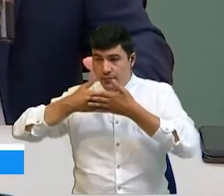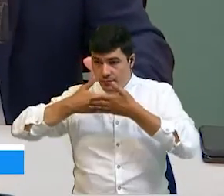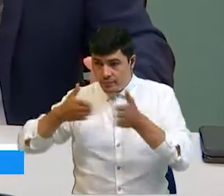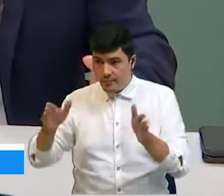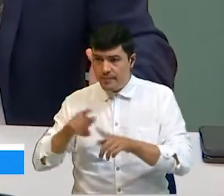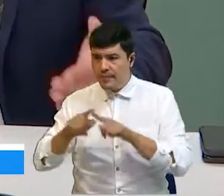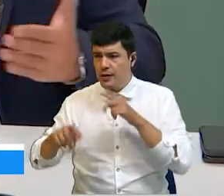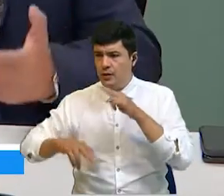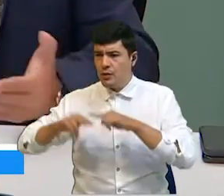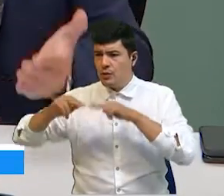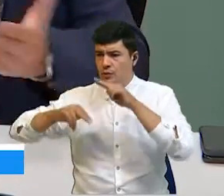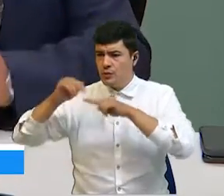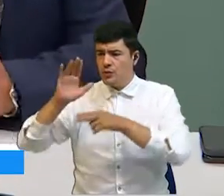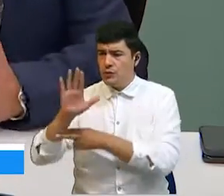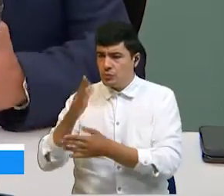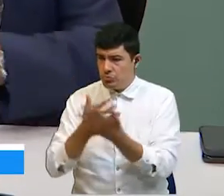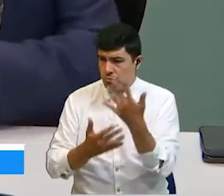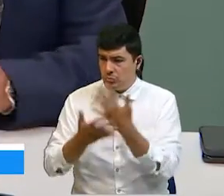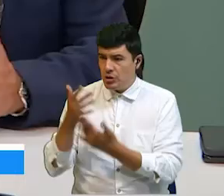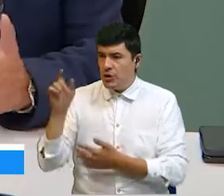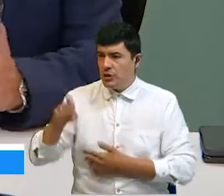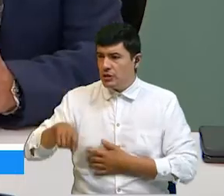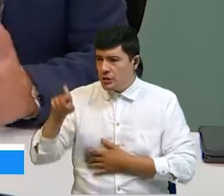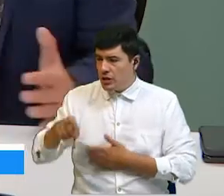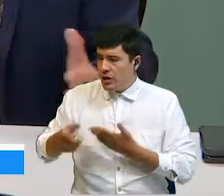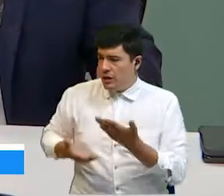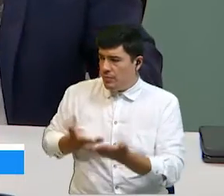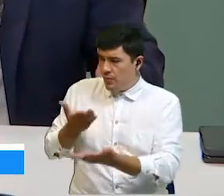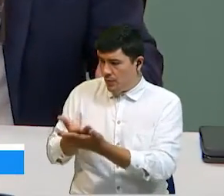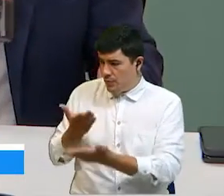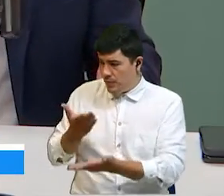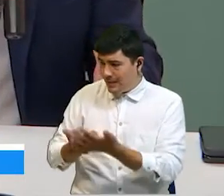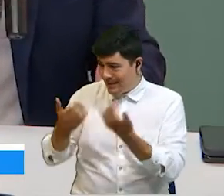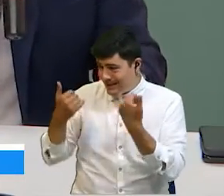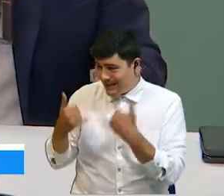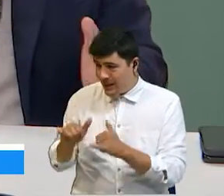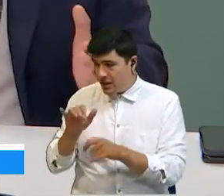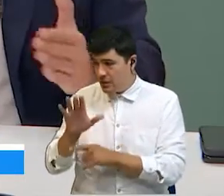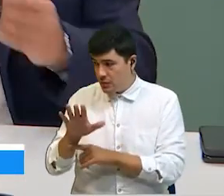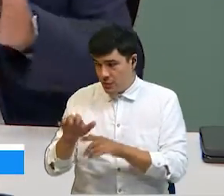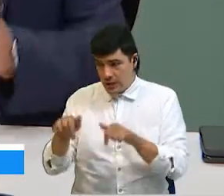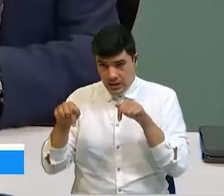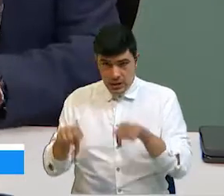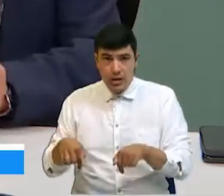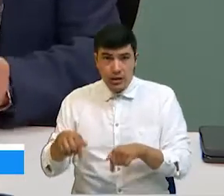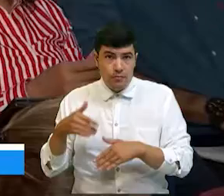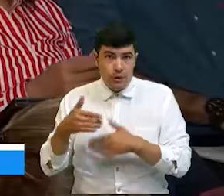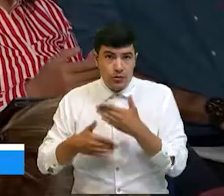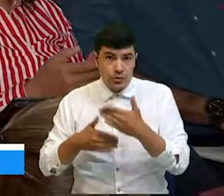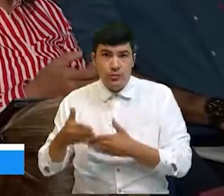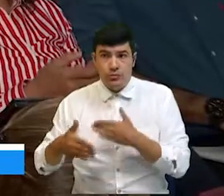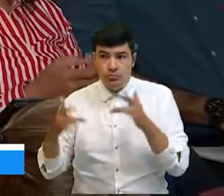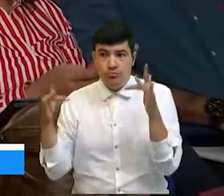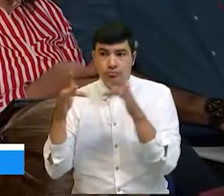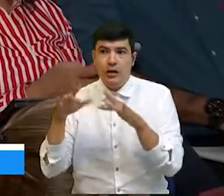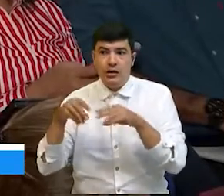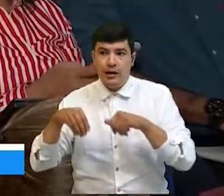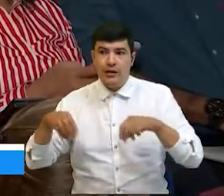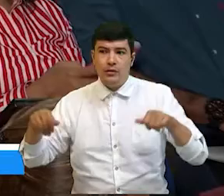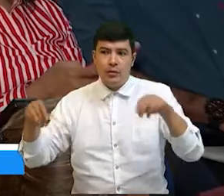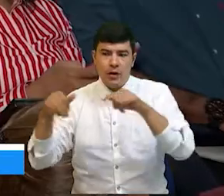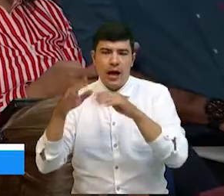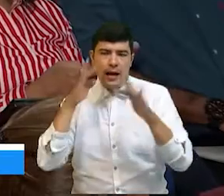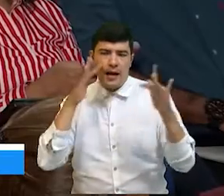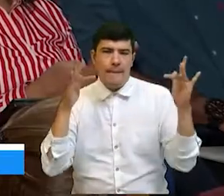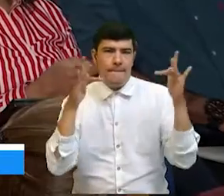de la mano con la comunidad sus necesidades que estén planteadas, y ya con este equipo territorial pues va a estar alineado al